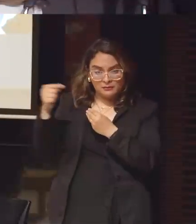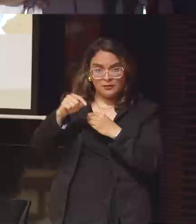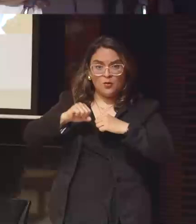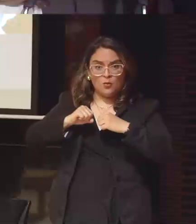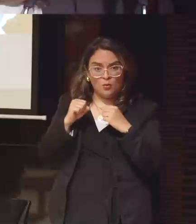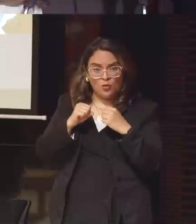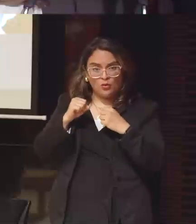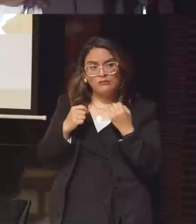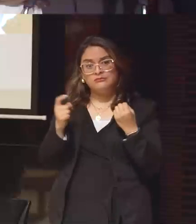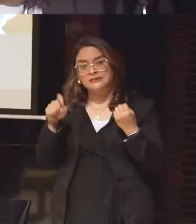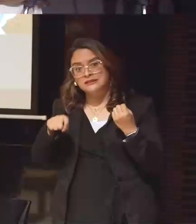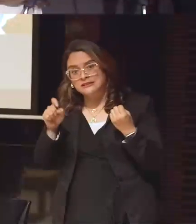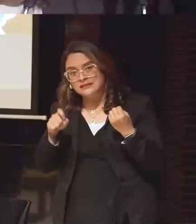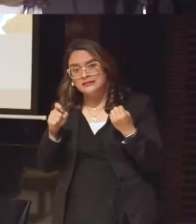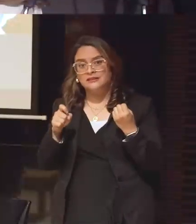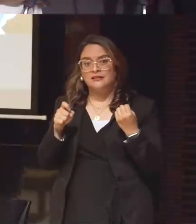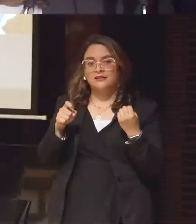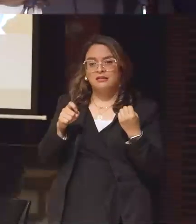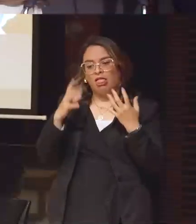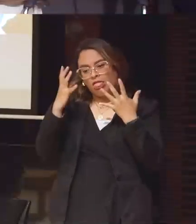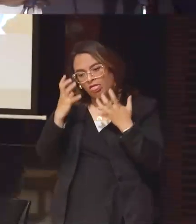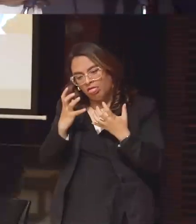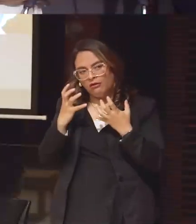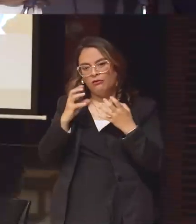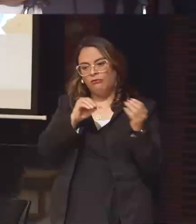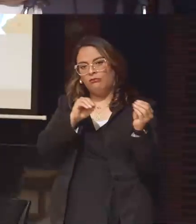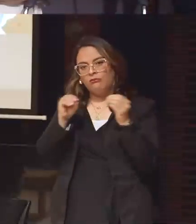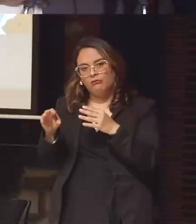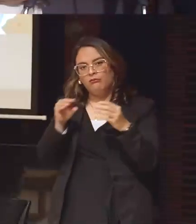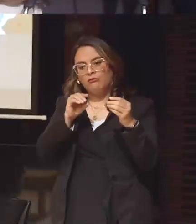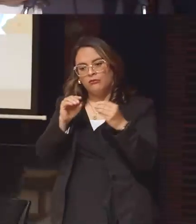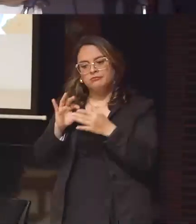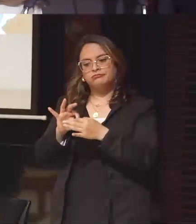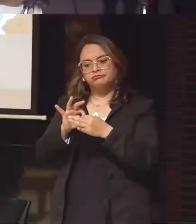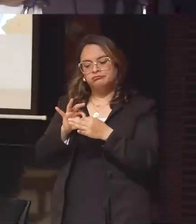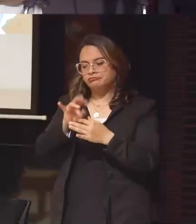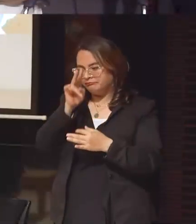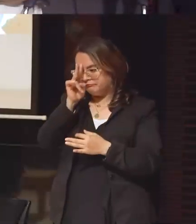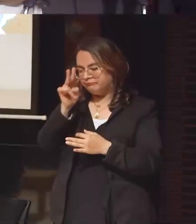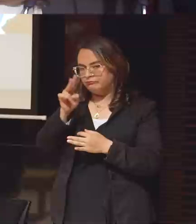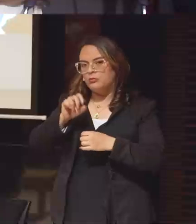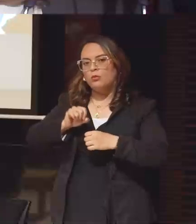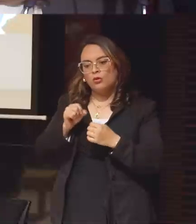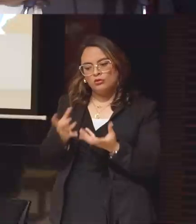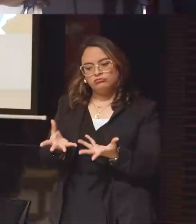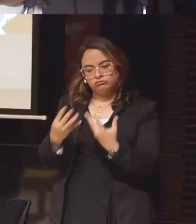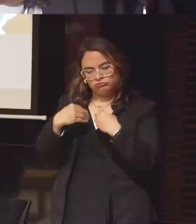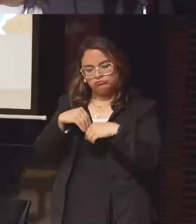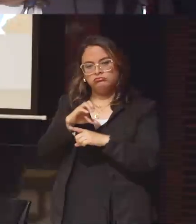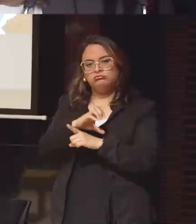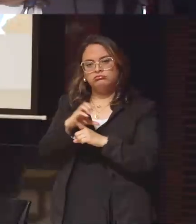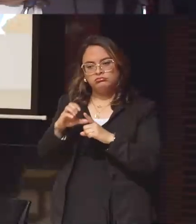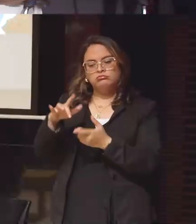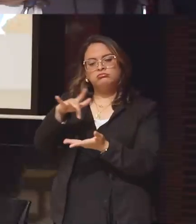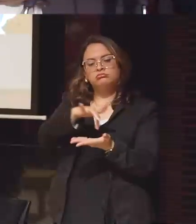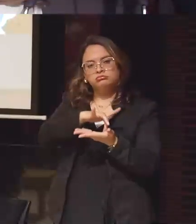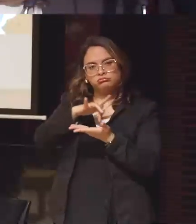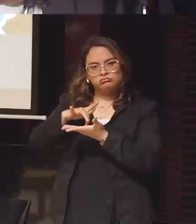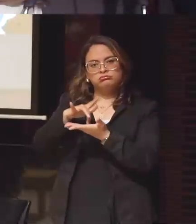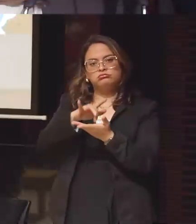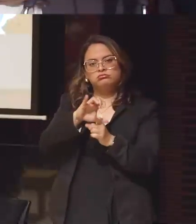Bogotá por necesidad, por drama, por tragedia, se conecte, adopte la cultura, participe